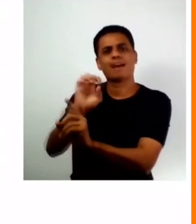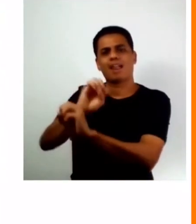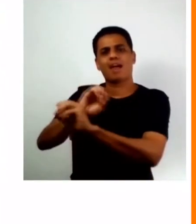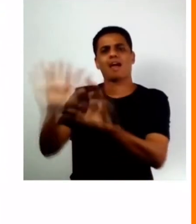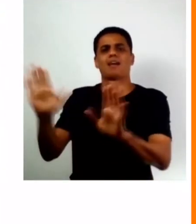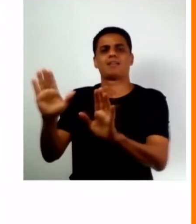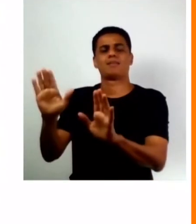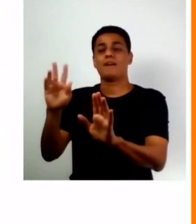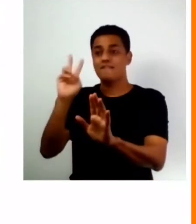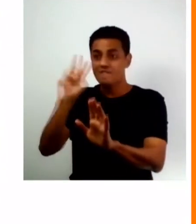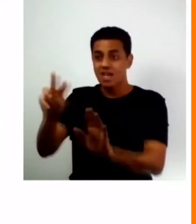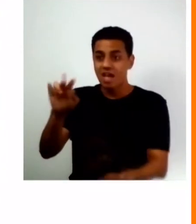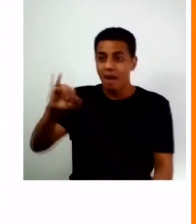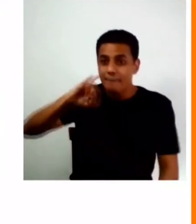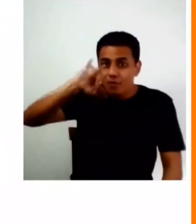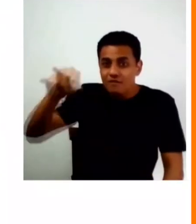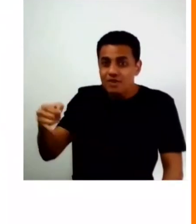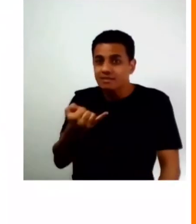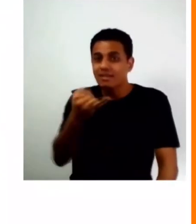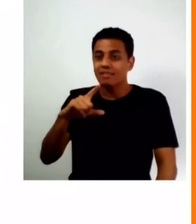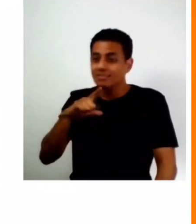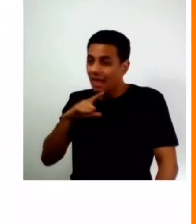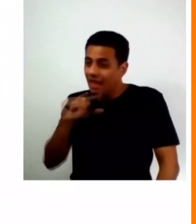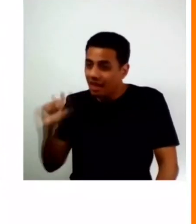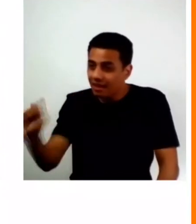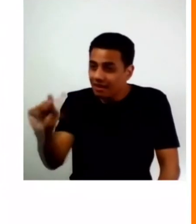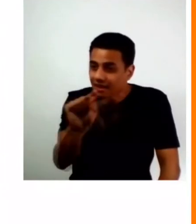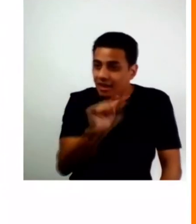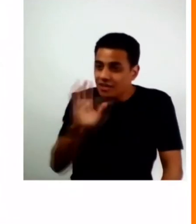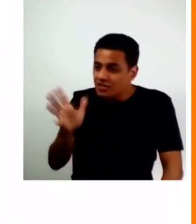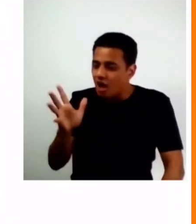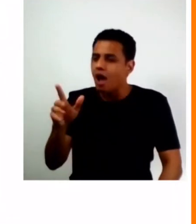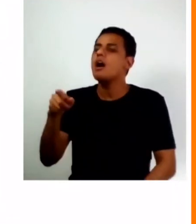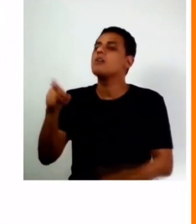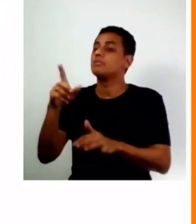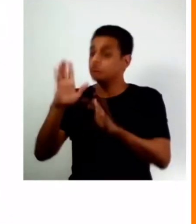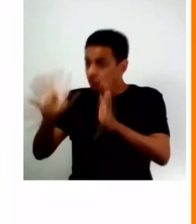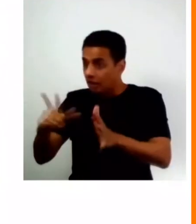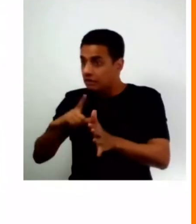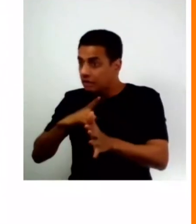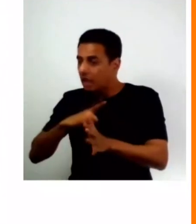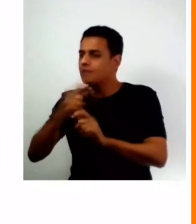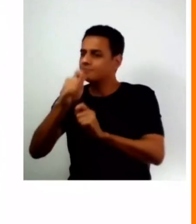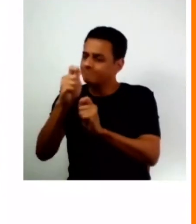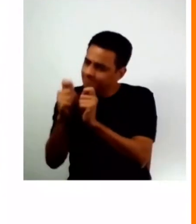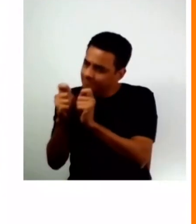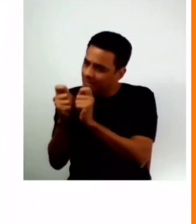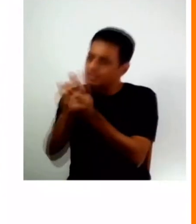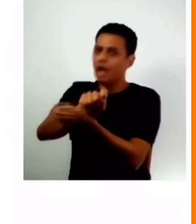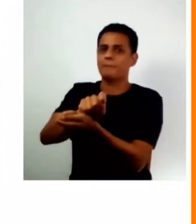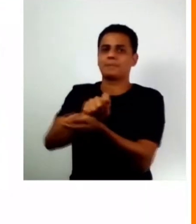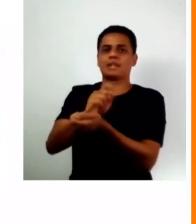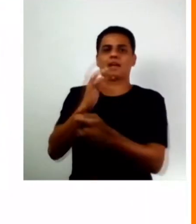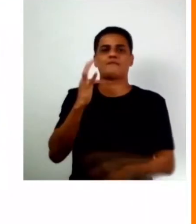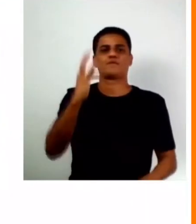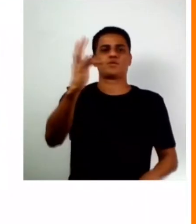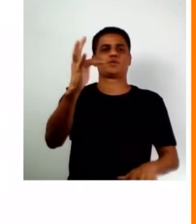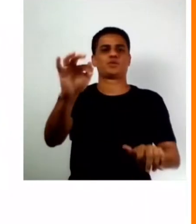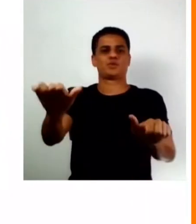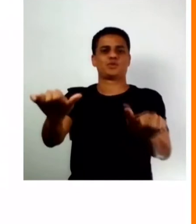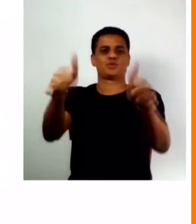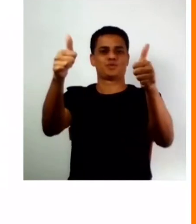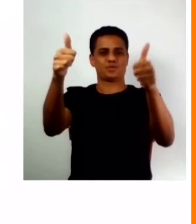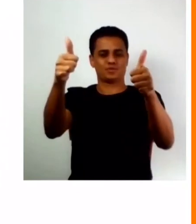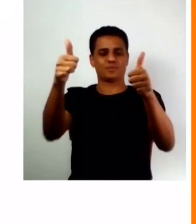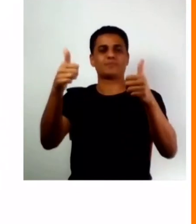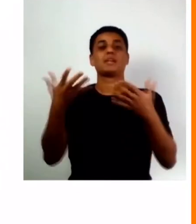pasando para convertirlo en un elemento de futuro. E creo que isto é onde a gestión cultural,